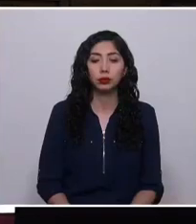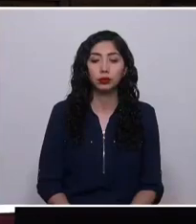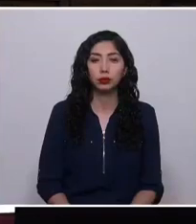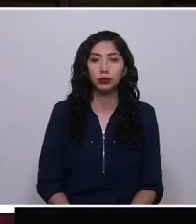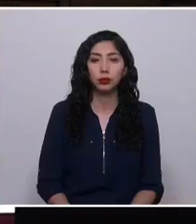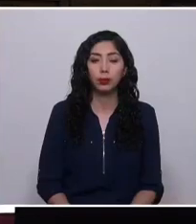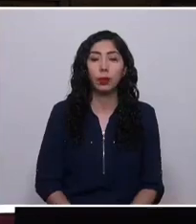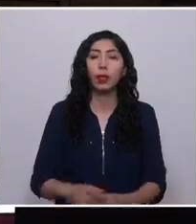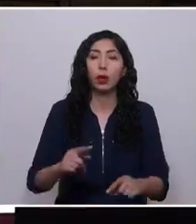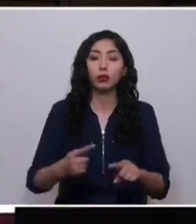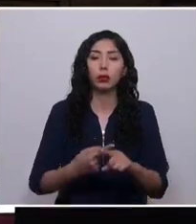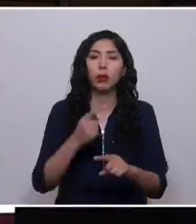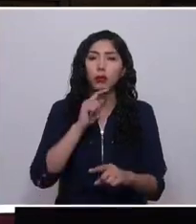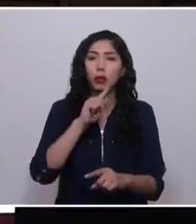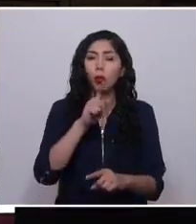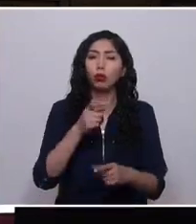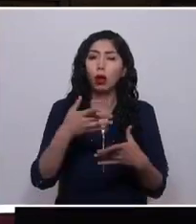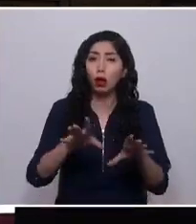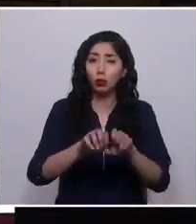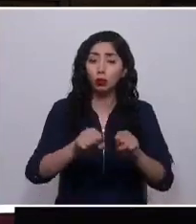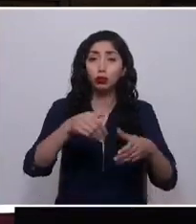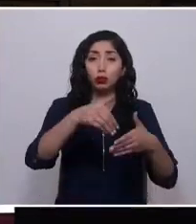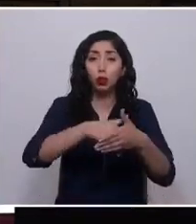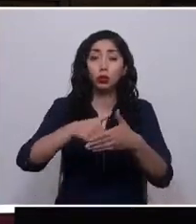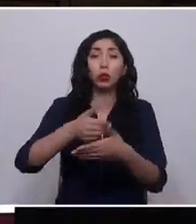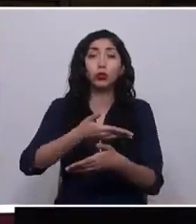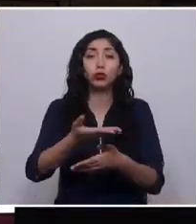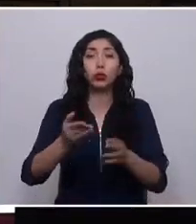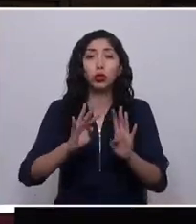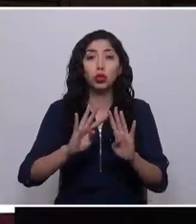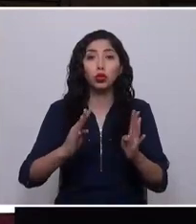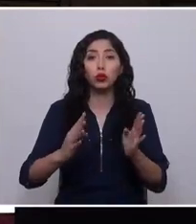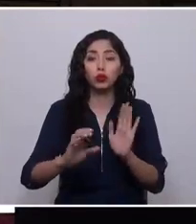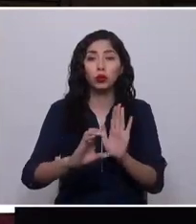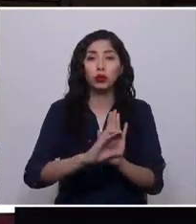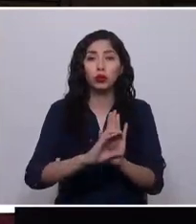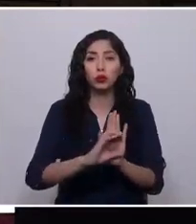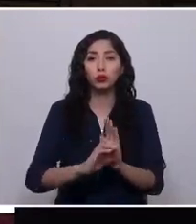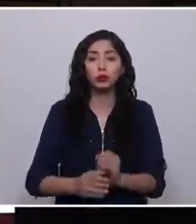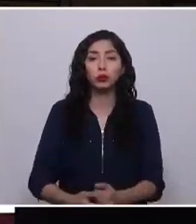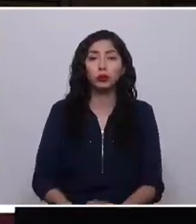Han emitido su voto, señoras y señores convencionales.